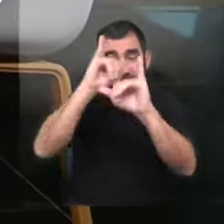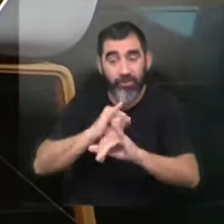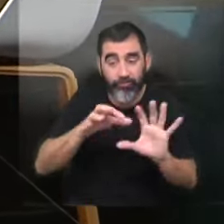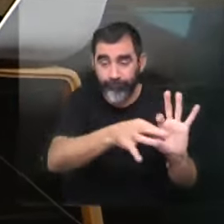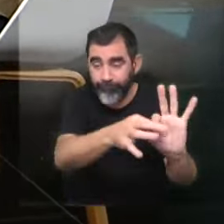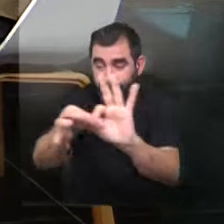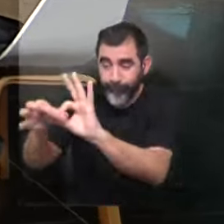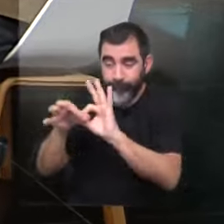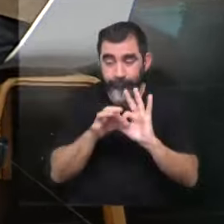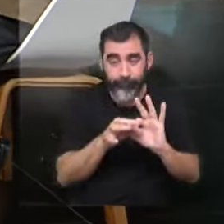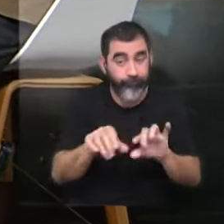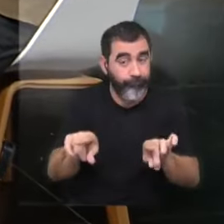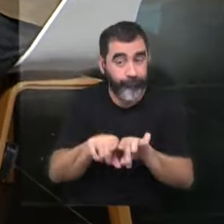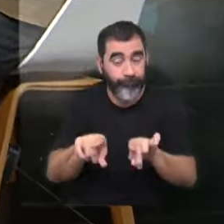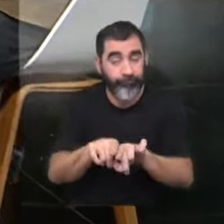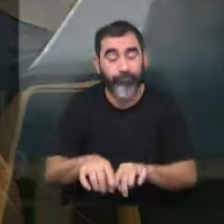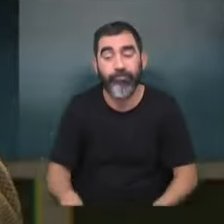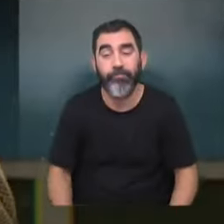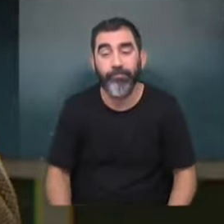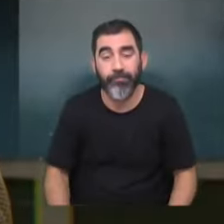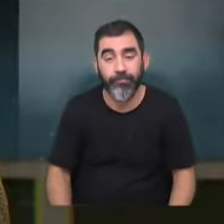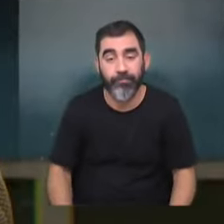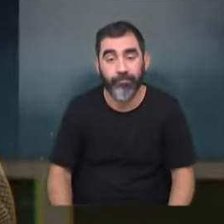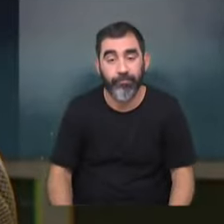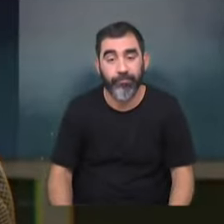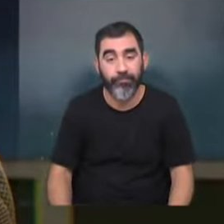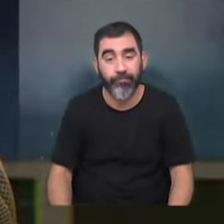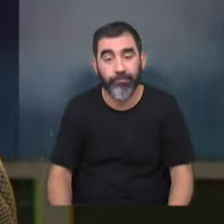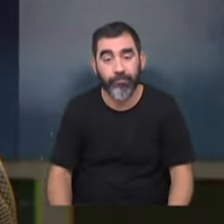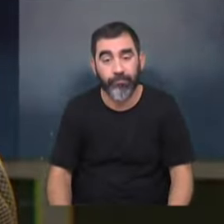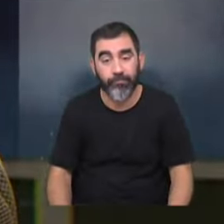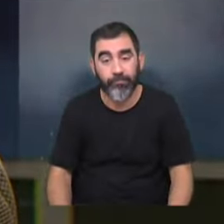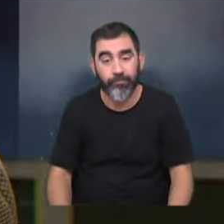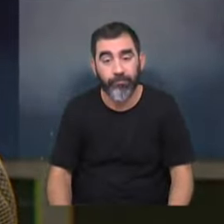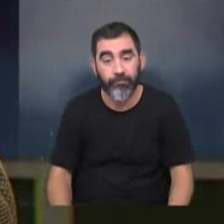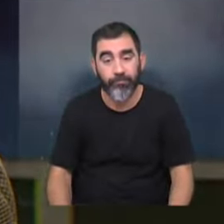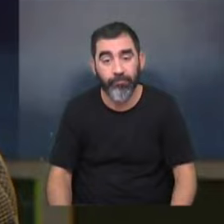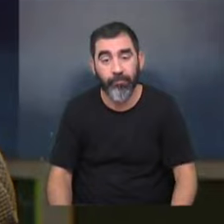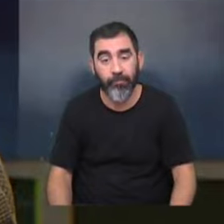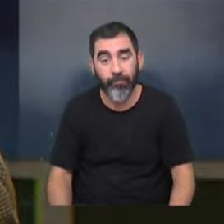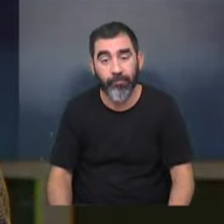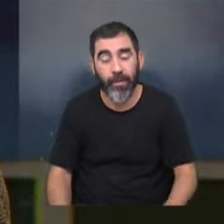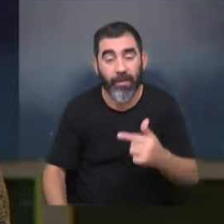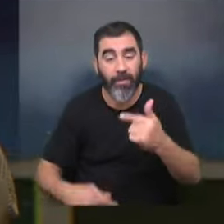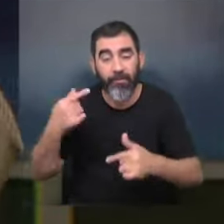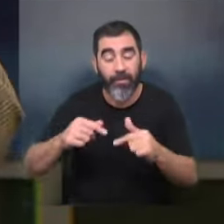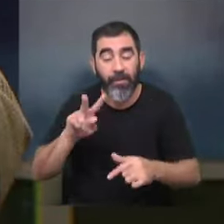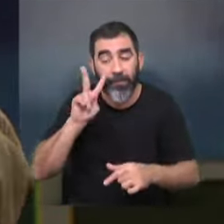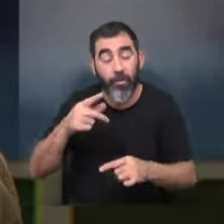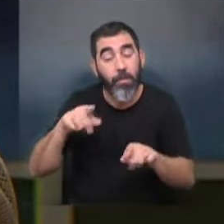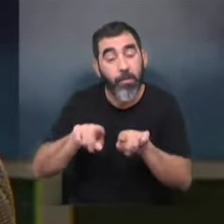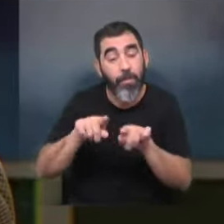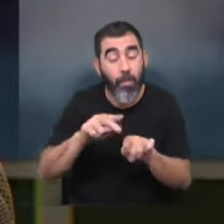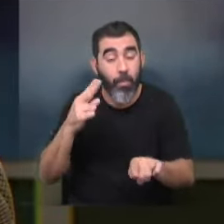todo, están interlazados, son un mismo... Hay distintas visiones de un problema que